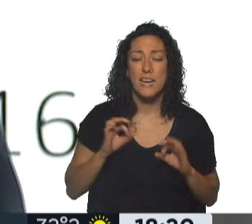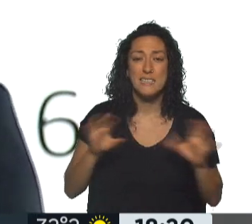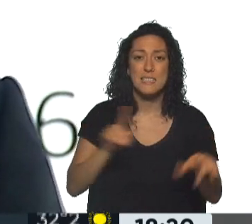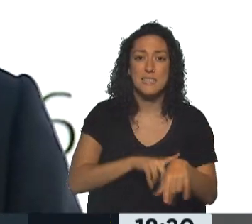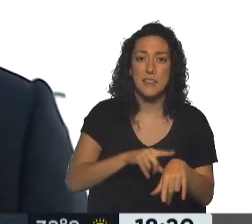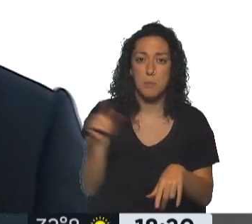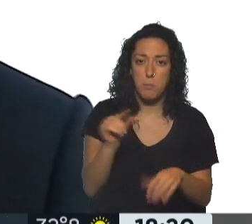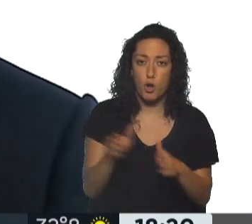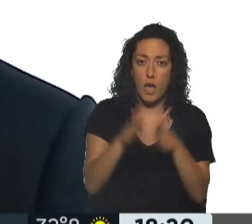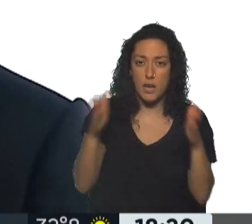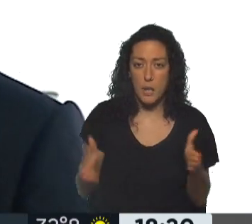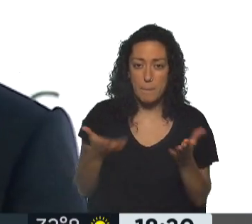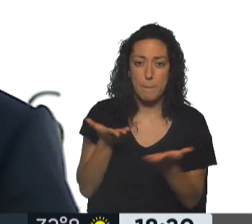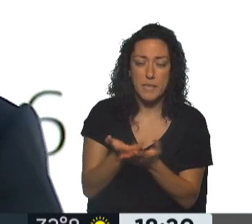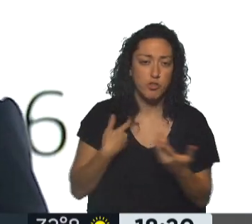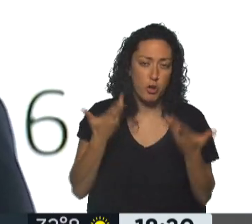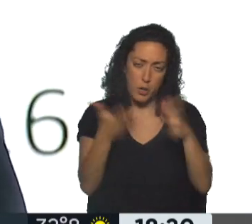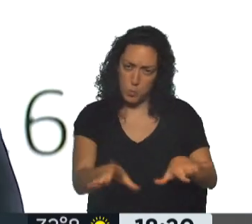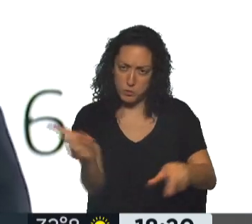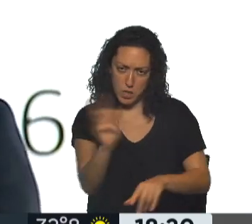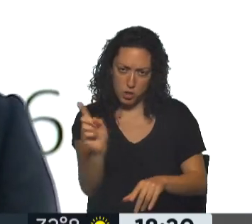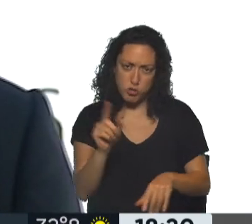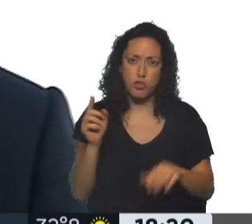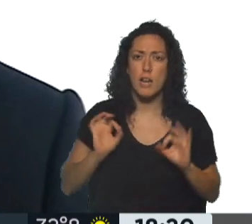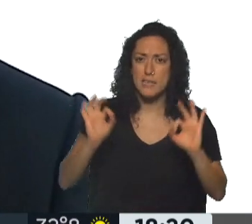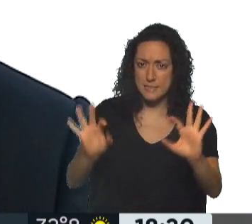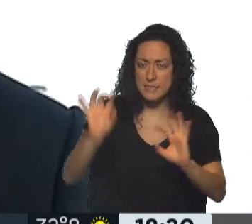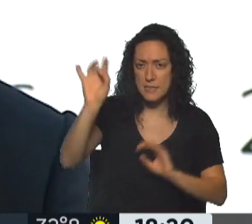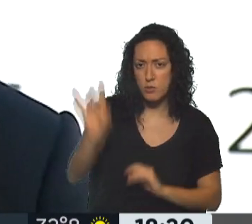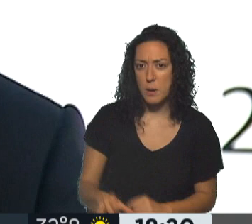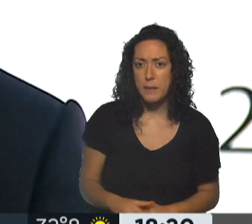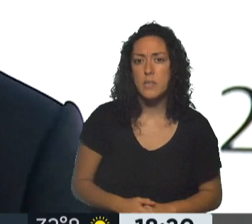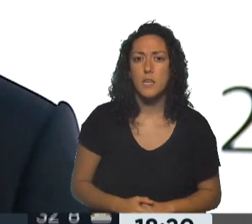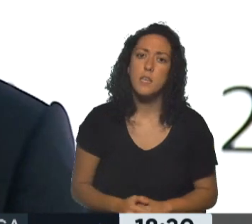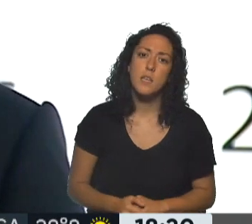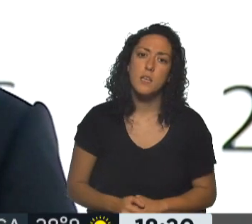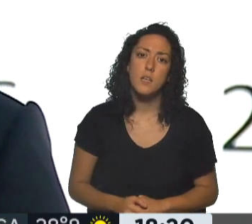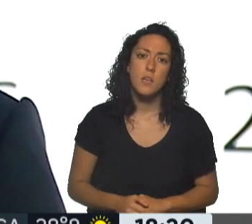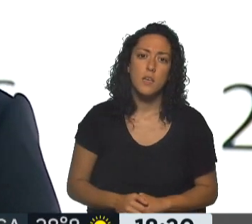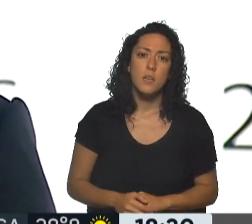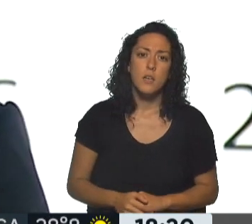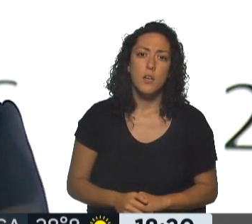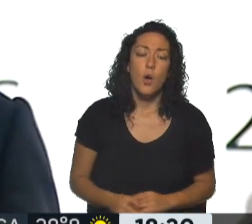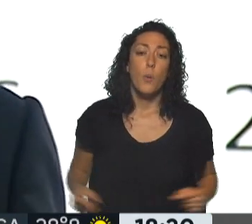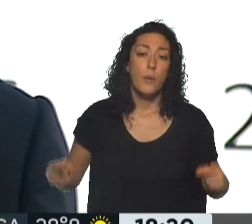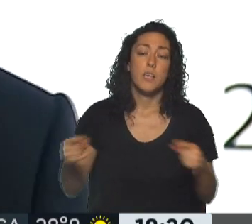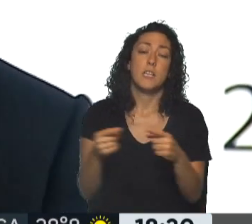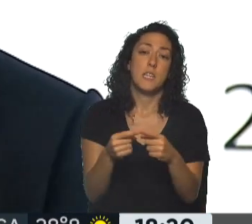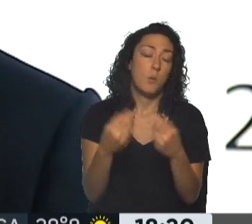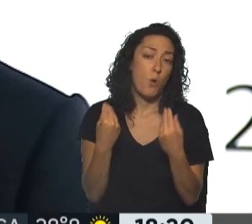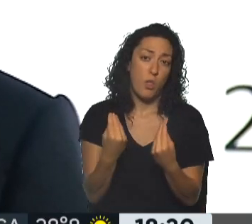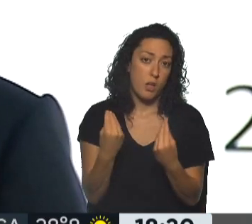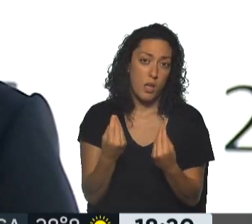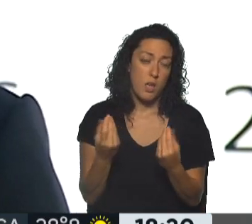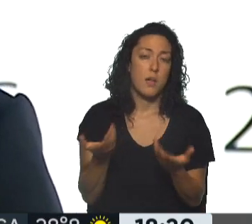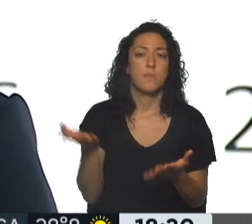temporaria. No estoy renunciando, me estoy tomando una licencia temporaria a los efectos de poder ordenar